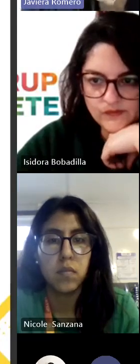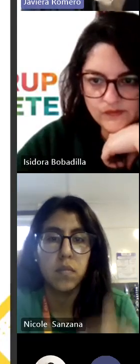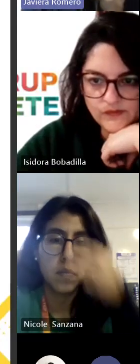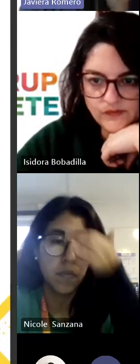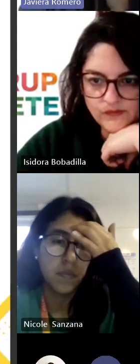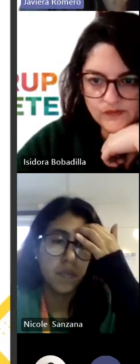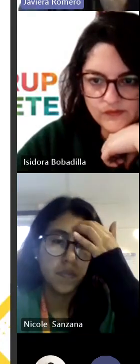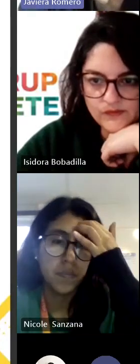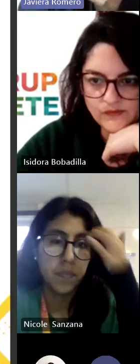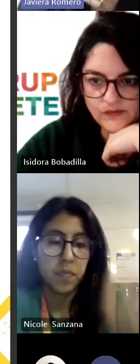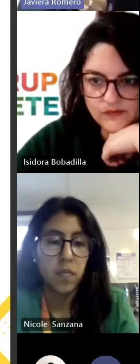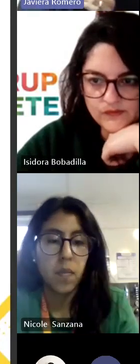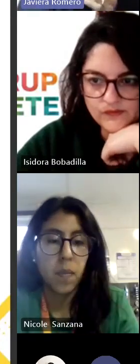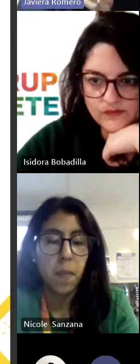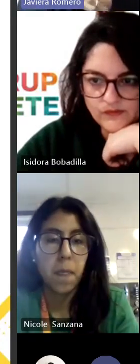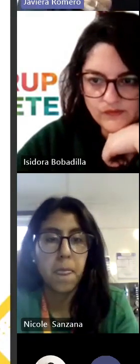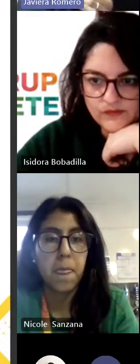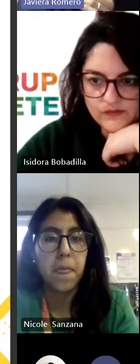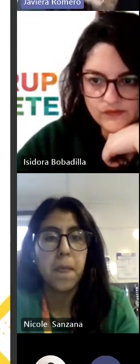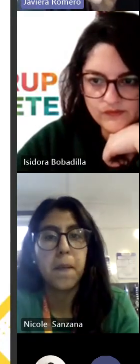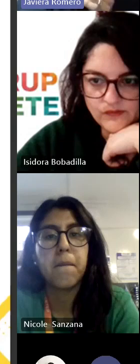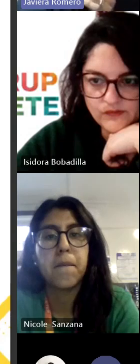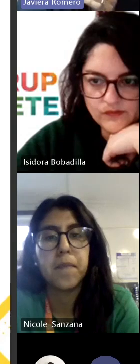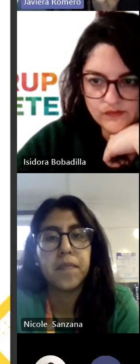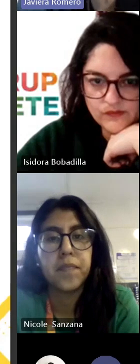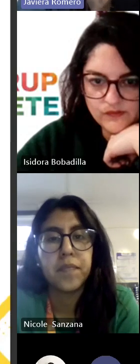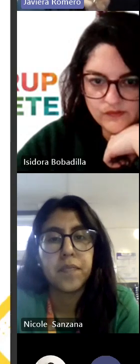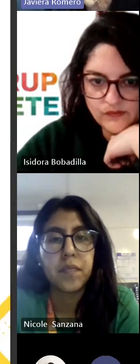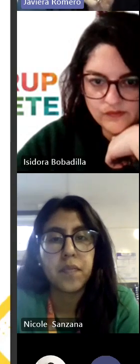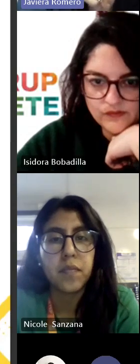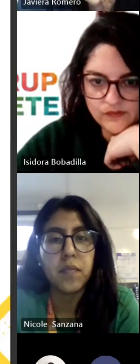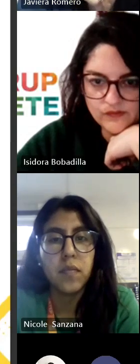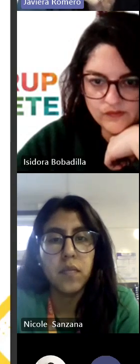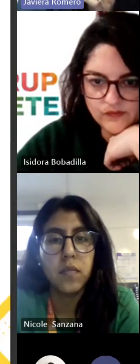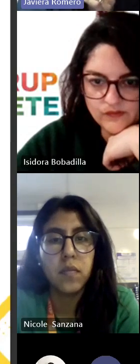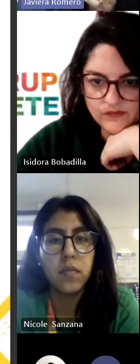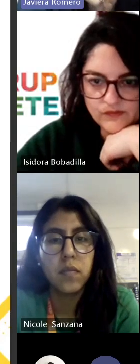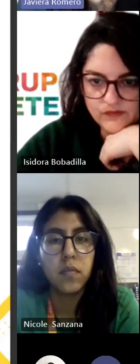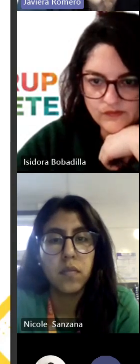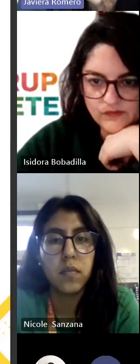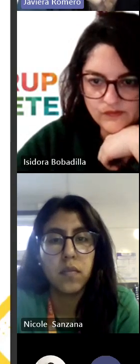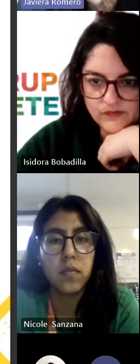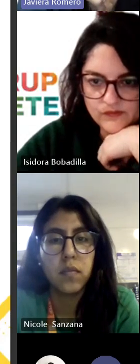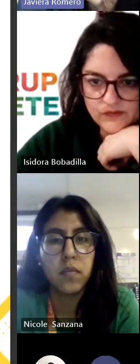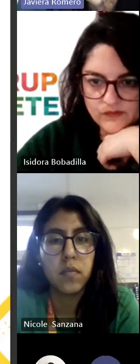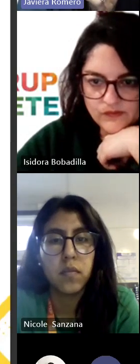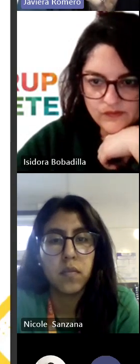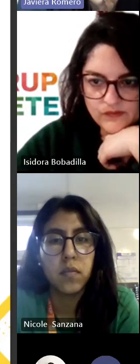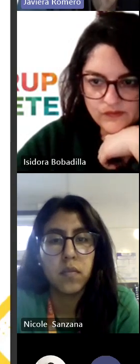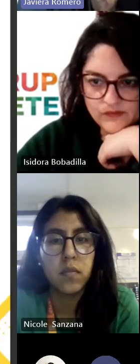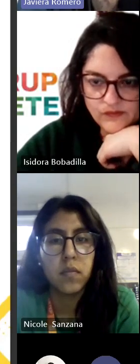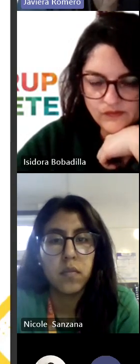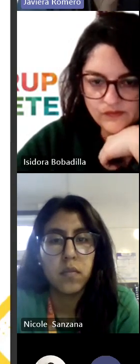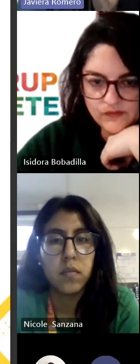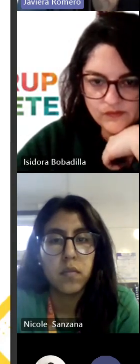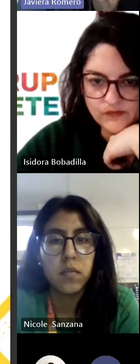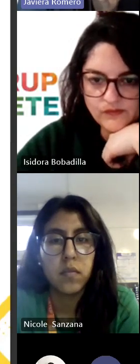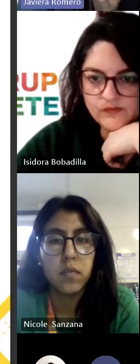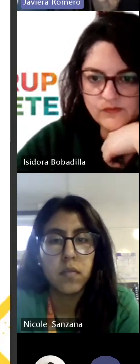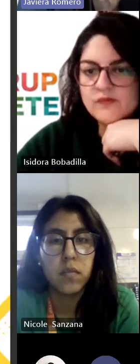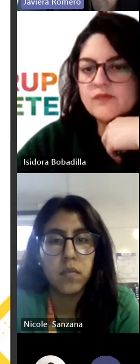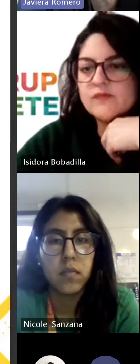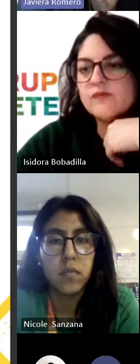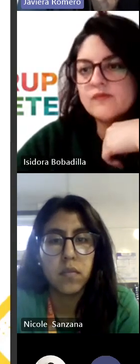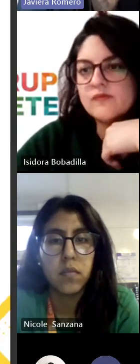donde claramente la alta cohesión y un bajo nivel de conflictos favorece el hecho de tener, poder afrontar de